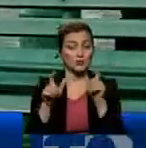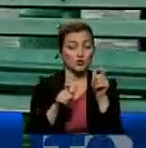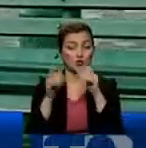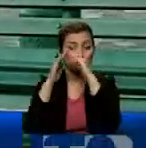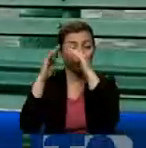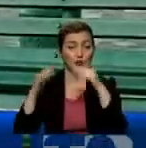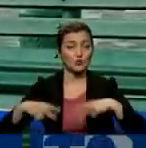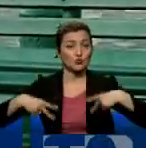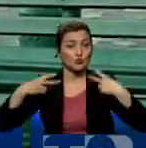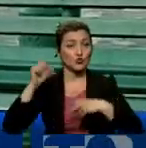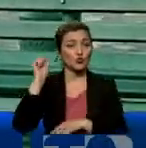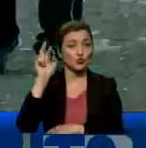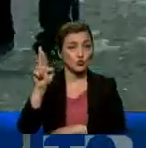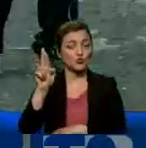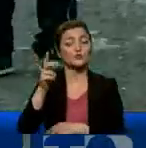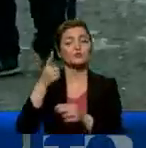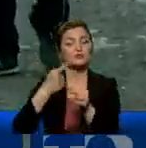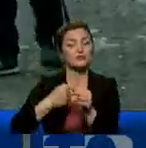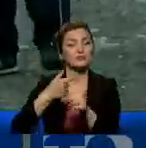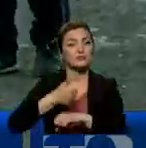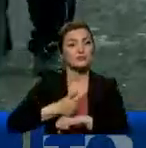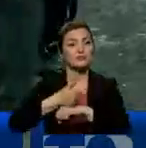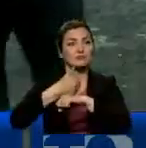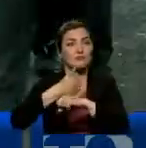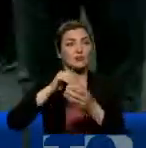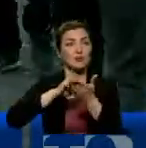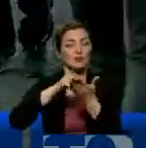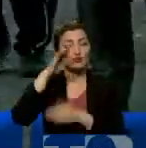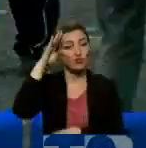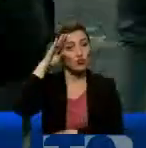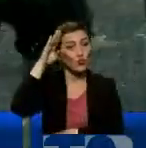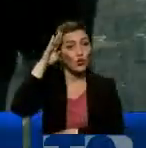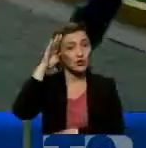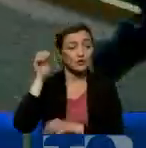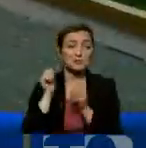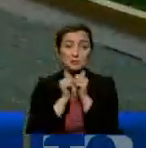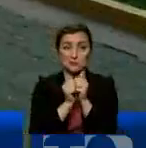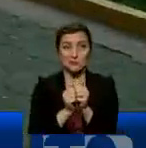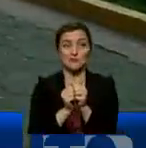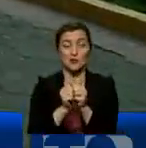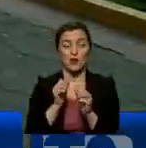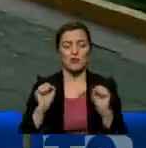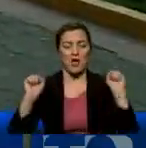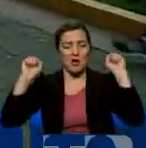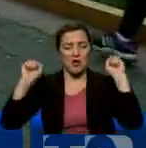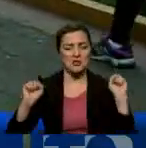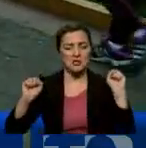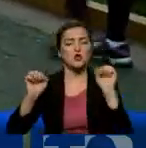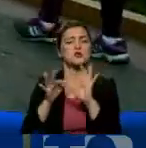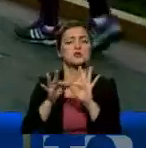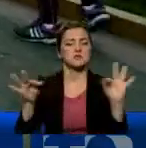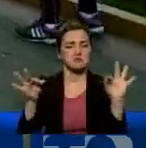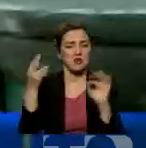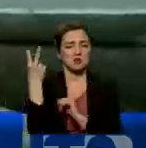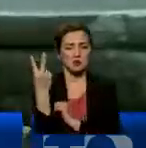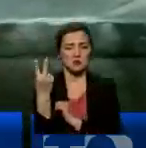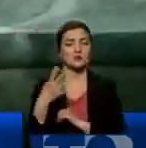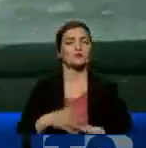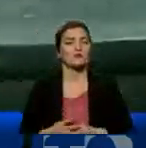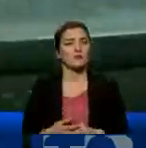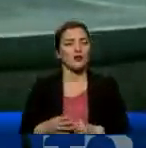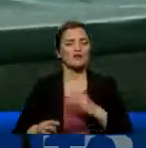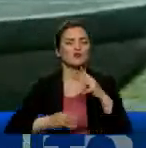Conocoto, ubicado al suroriente de Quito, autoridades y miembros de la policía nos demuestran que sí, mediante una iniciativa que se